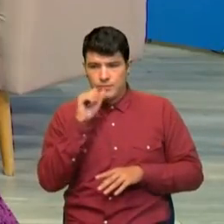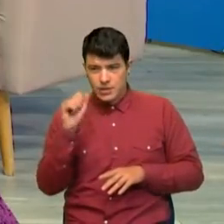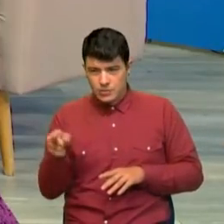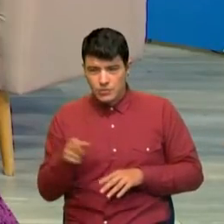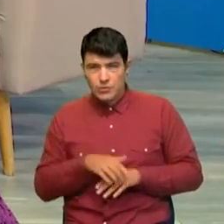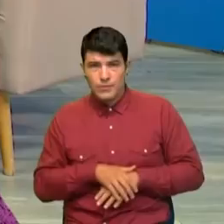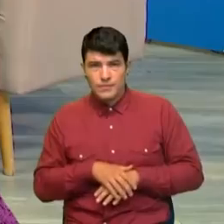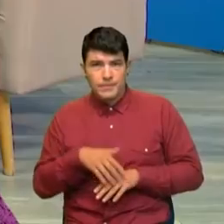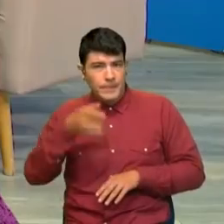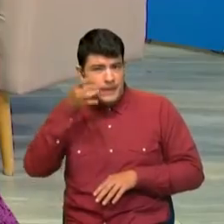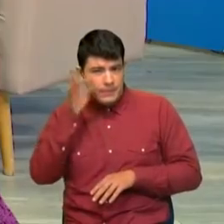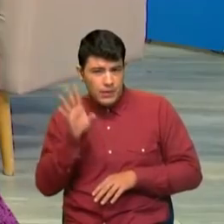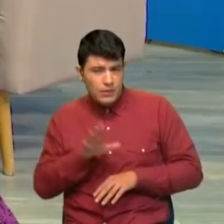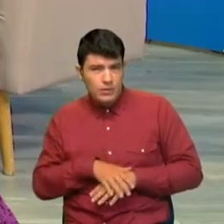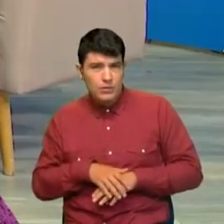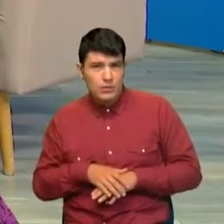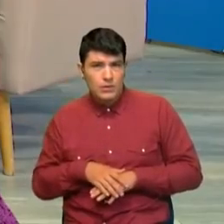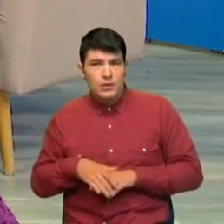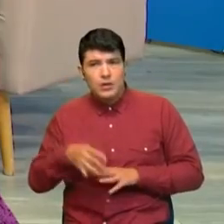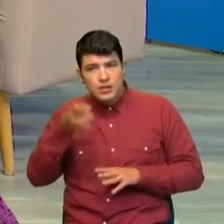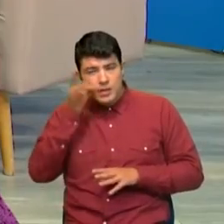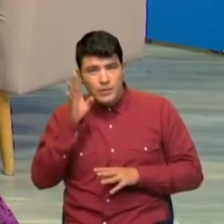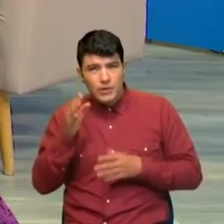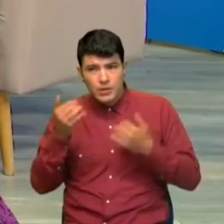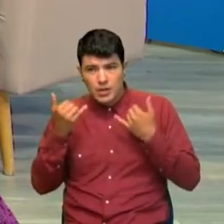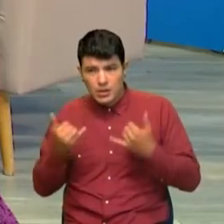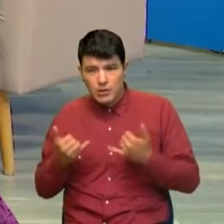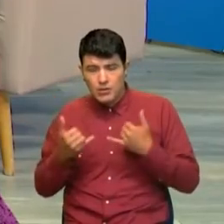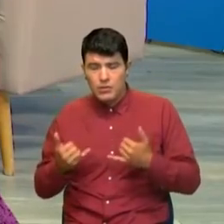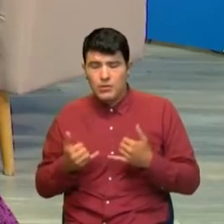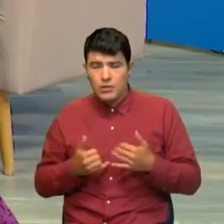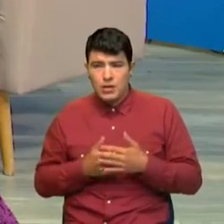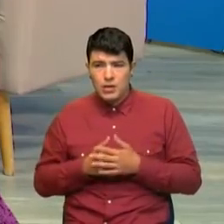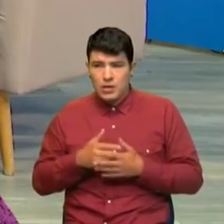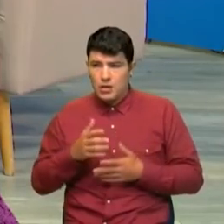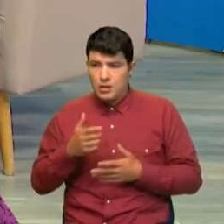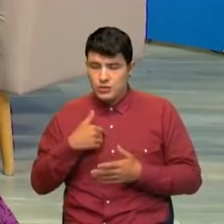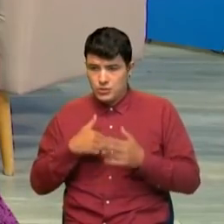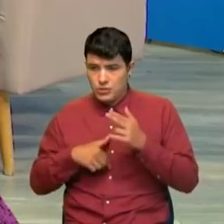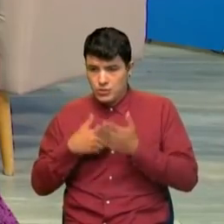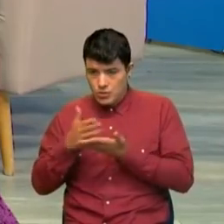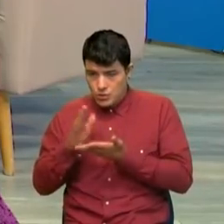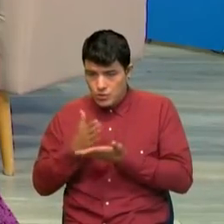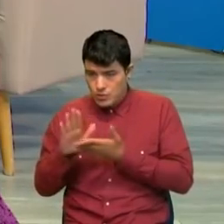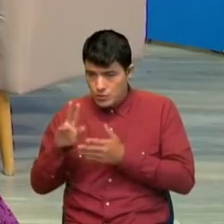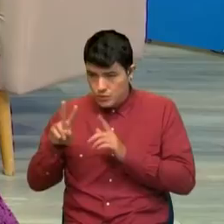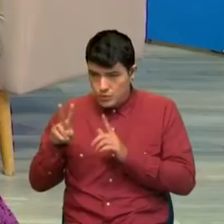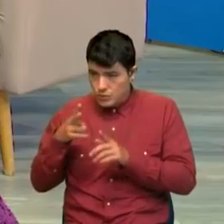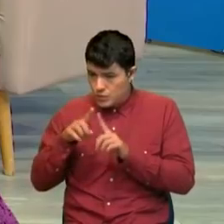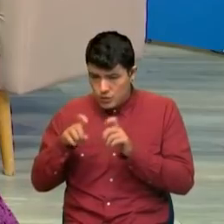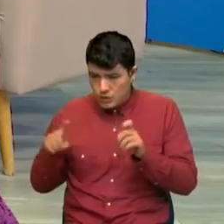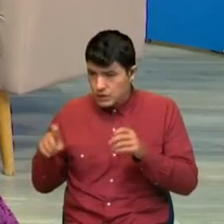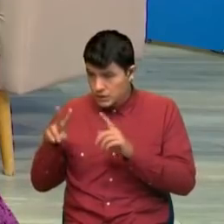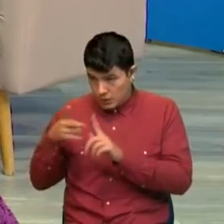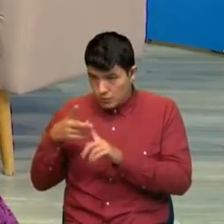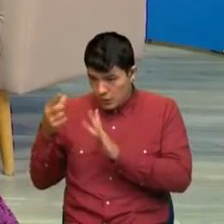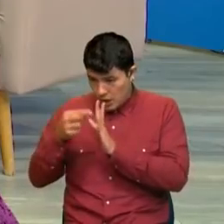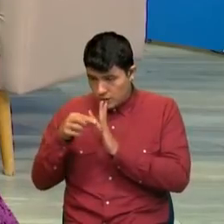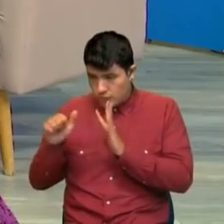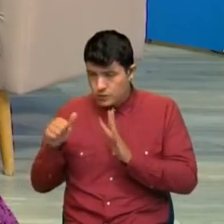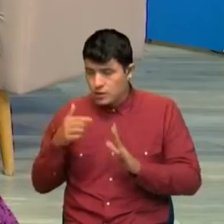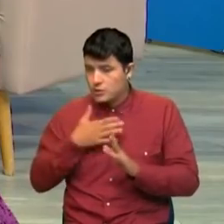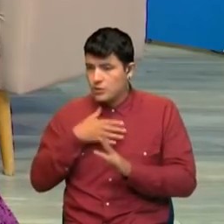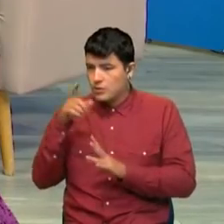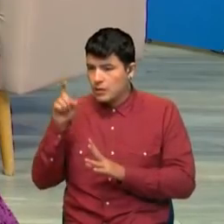por si de pronto, por lo que haya yo hecho en vida de la segunda esposa, ¿qué